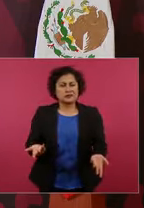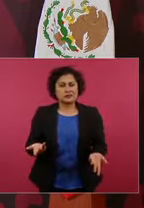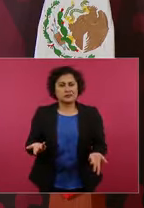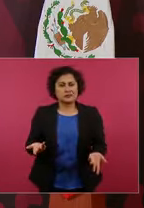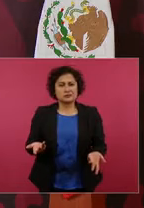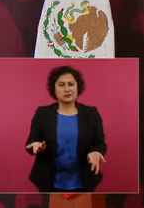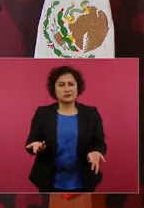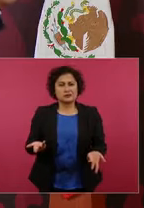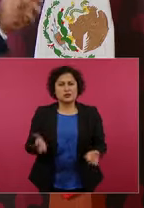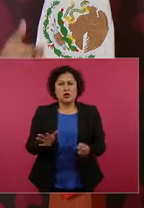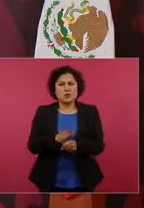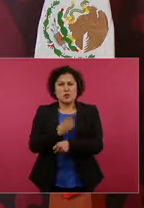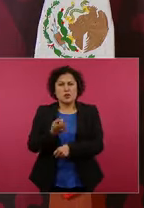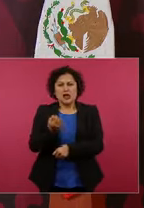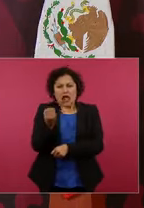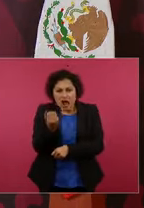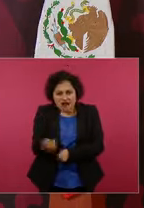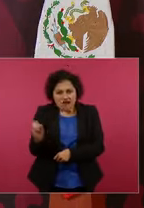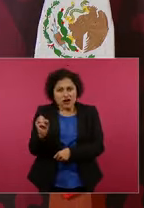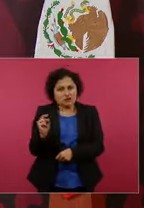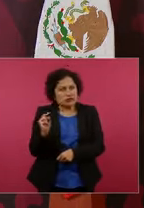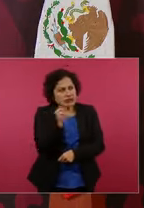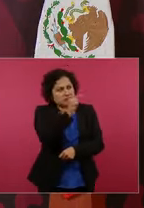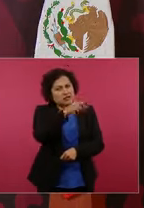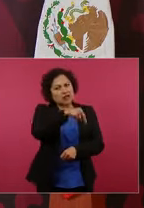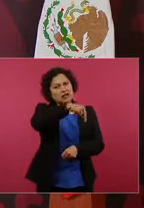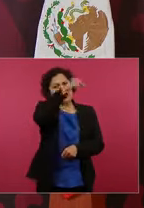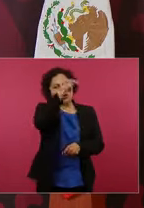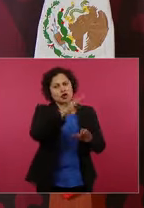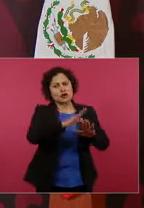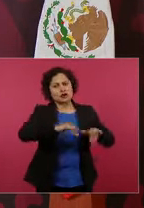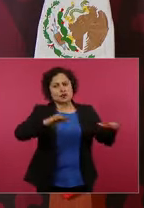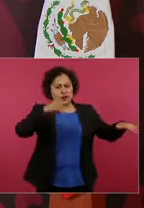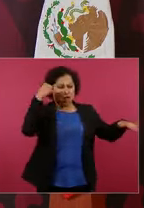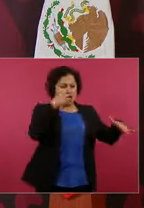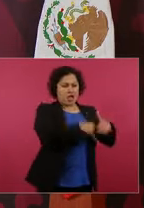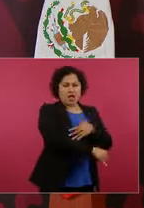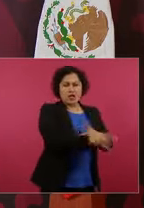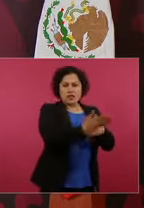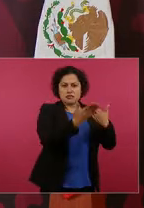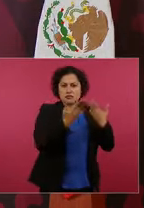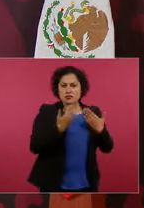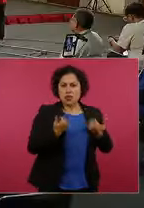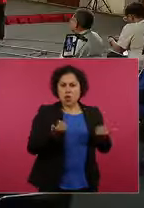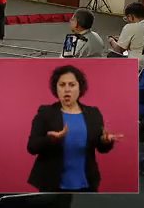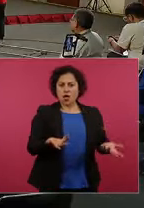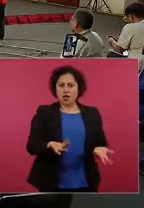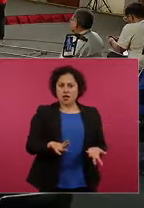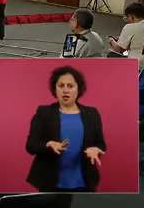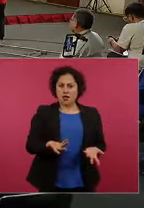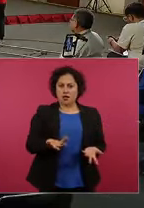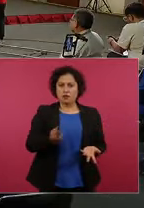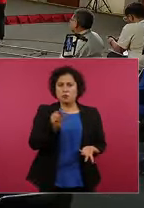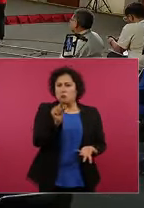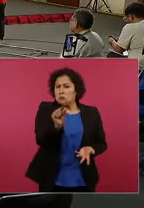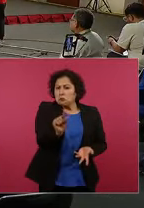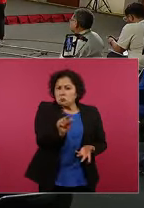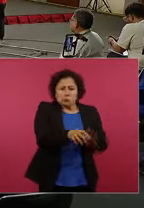¿por qué allá, donde no había, se extraía muy poco?